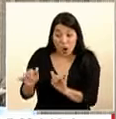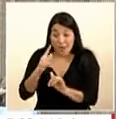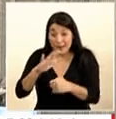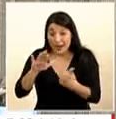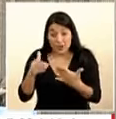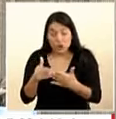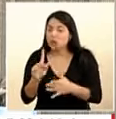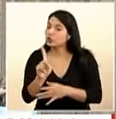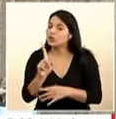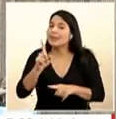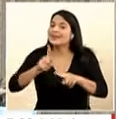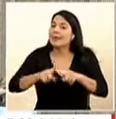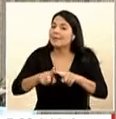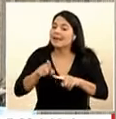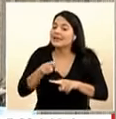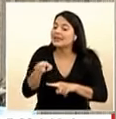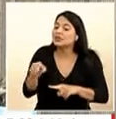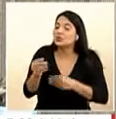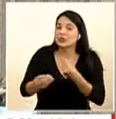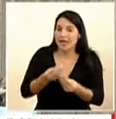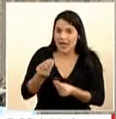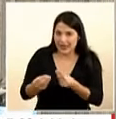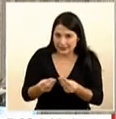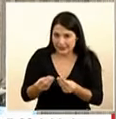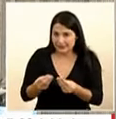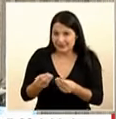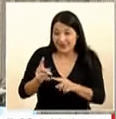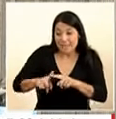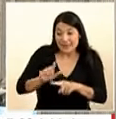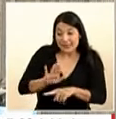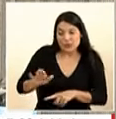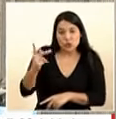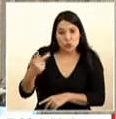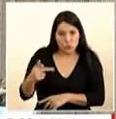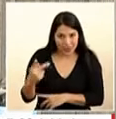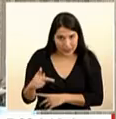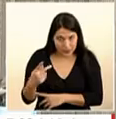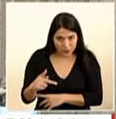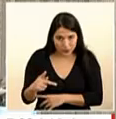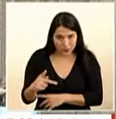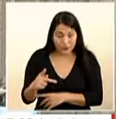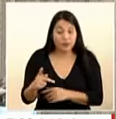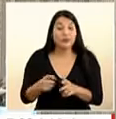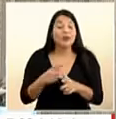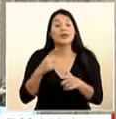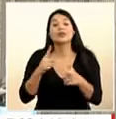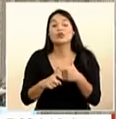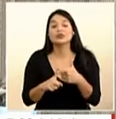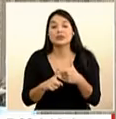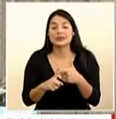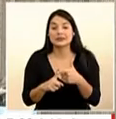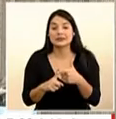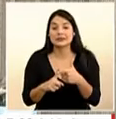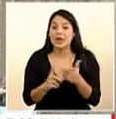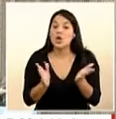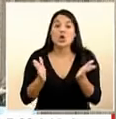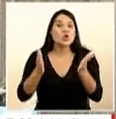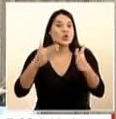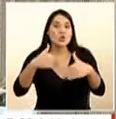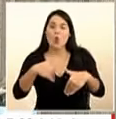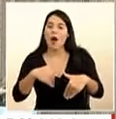de esa funcionalidad y la exposición que podría tener a ciertos riesgos entonces no hay como una receta